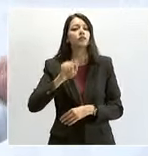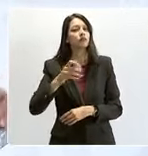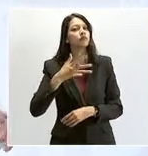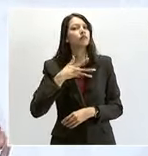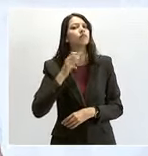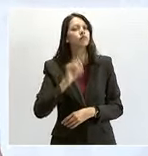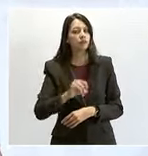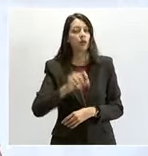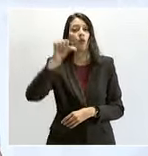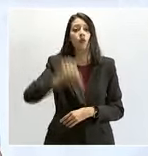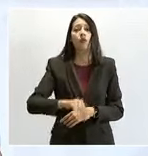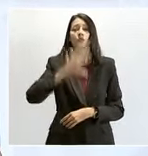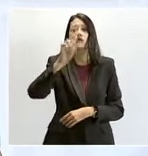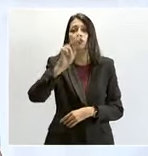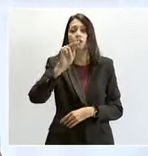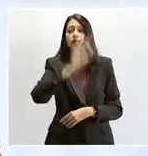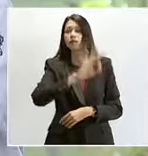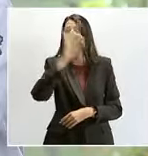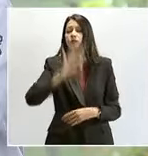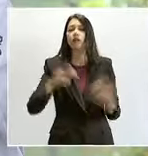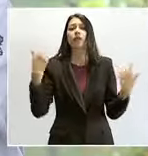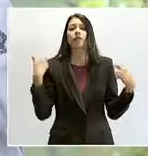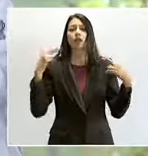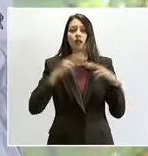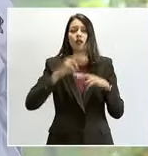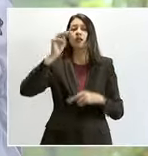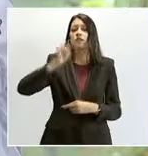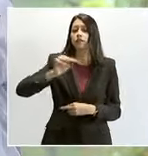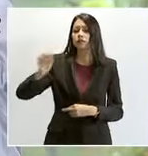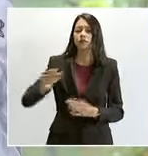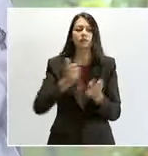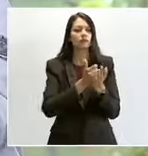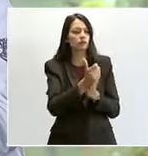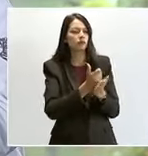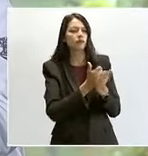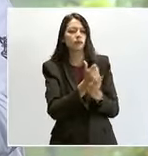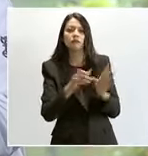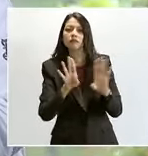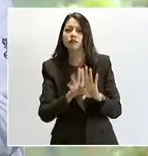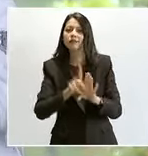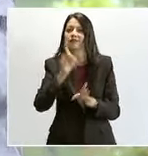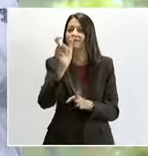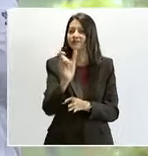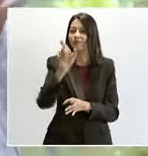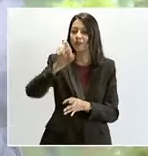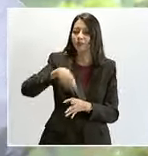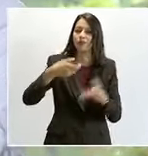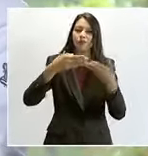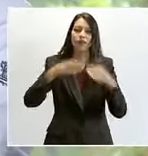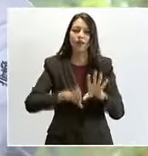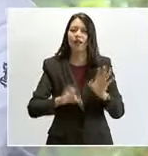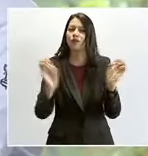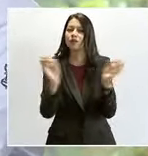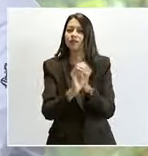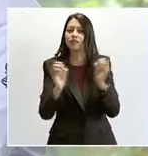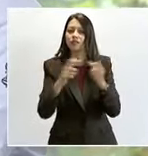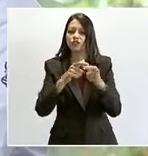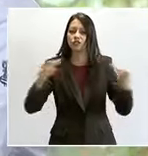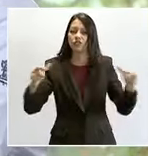de los maestros de Michoacán cobran por tarjeta ya nada de cheque